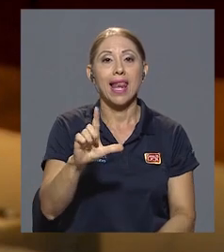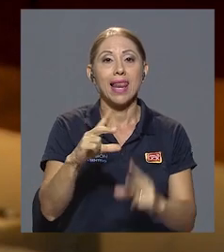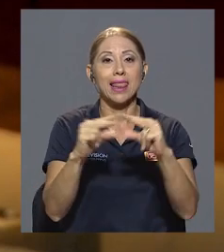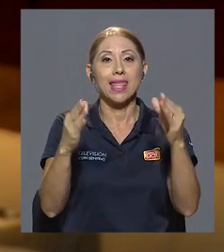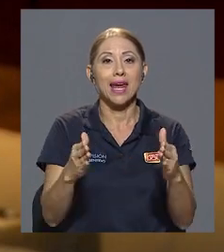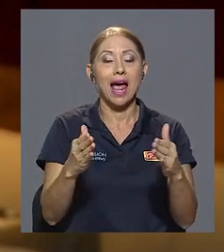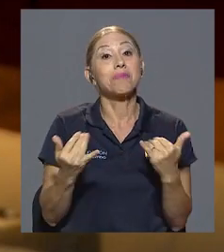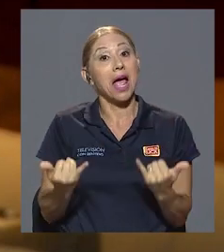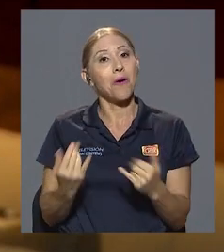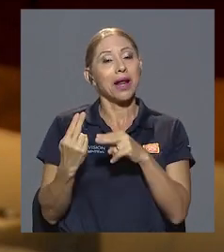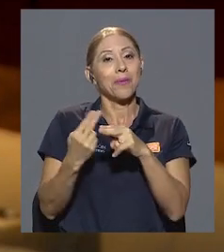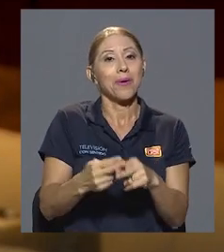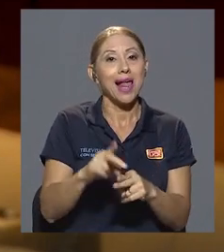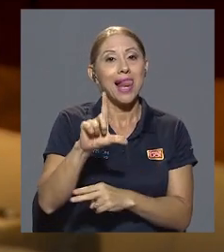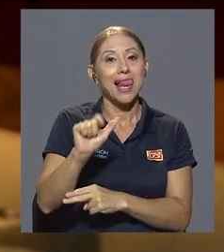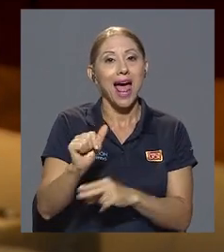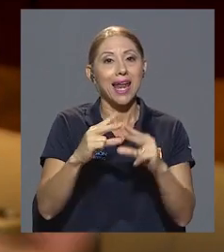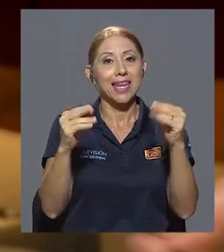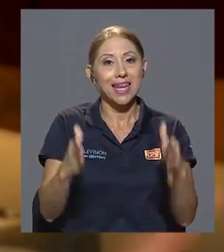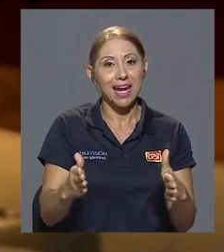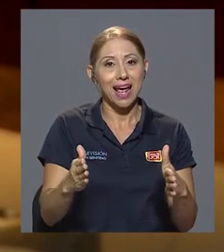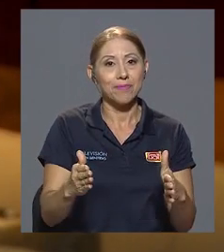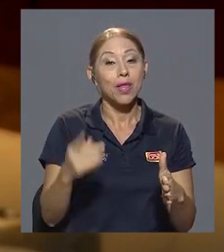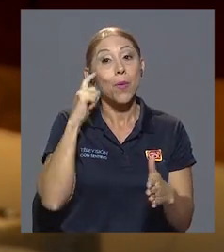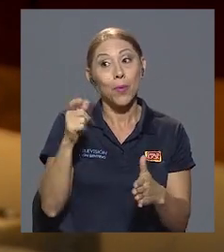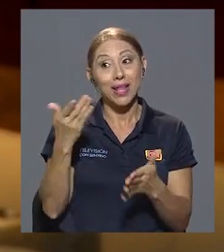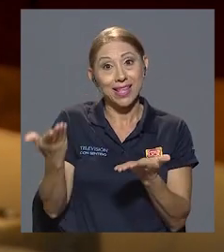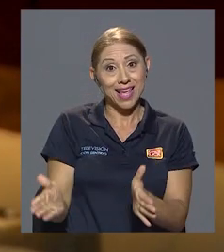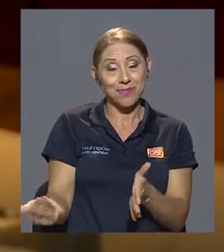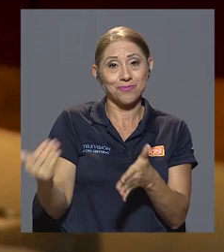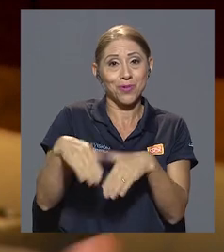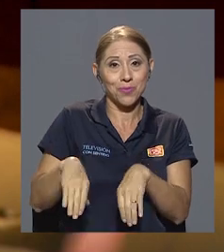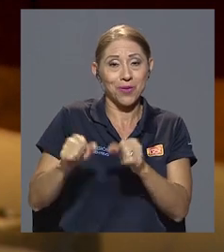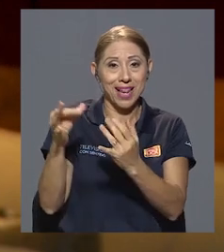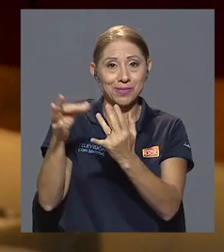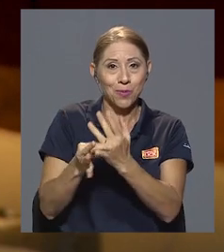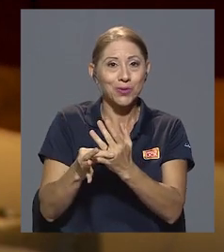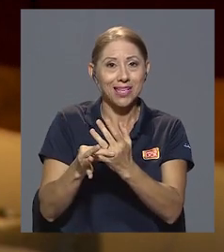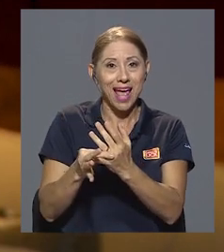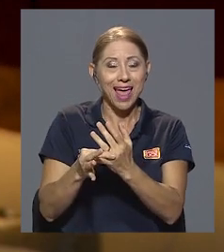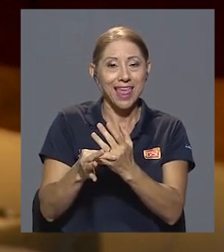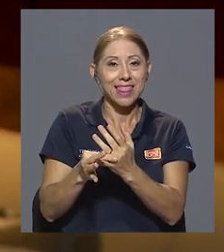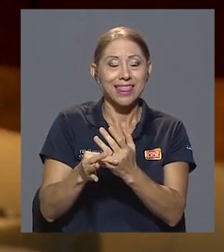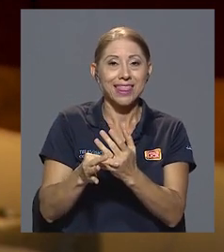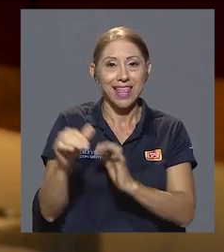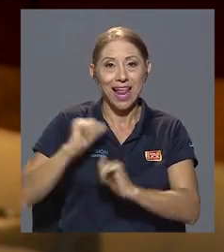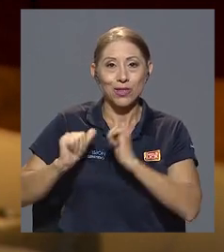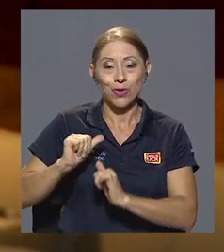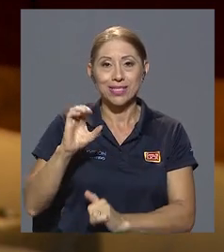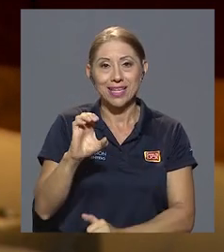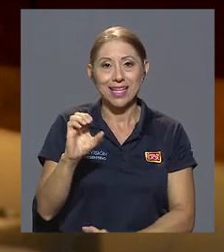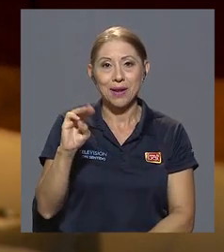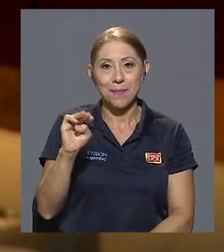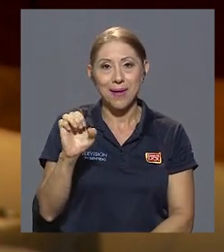decir más bien la nica sí porque esto ha sido retomada en la obra por la esposa de decir de meléndez no